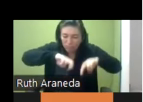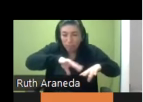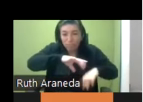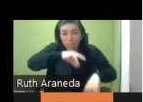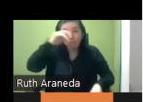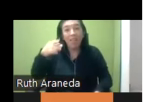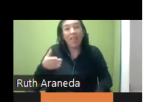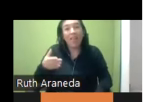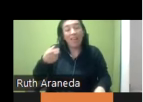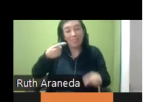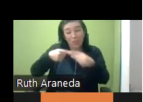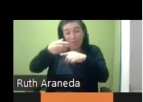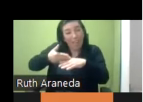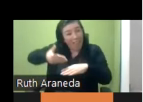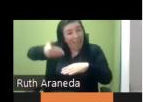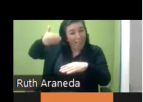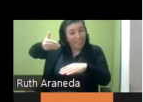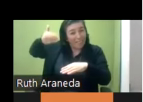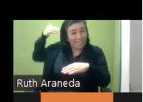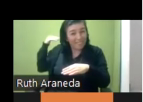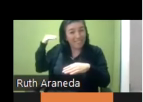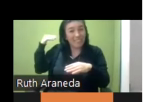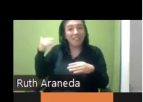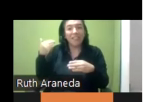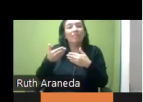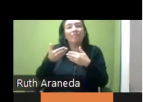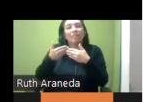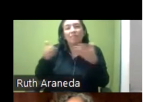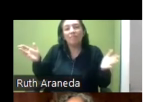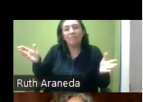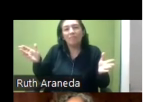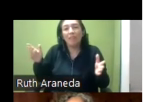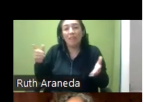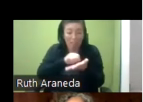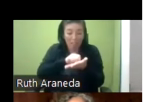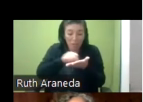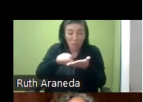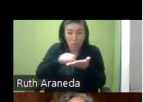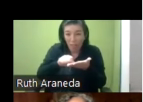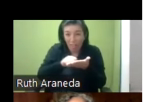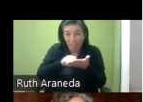la anterior a cualquier tipo de escritura.